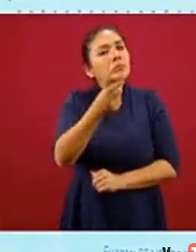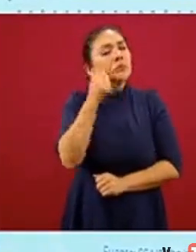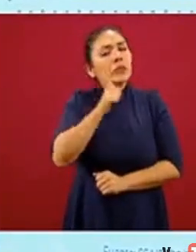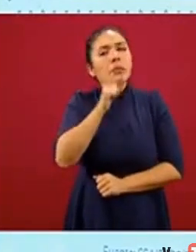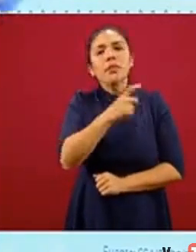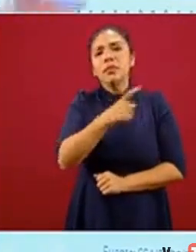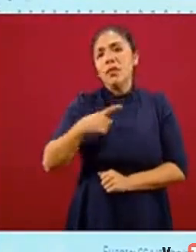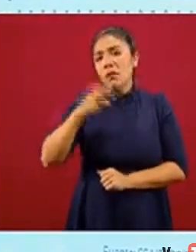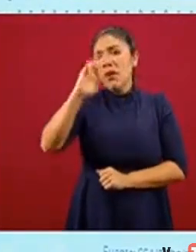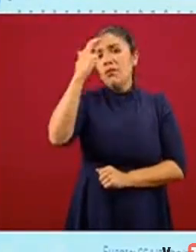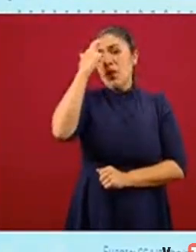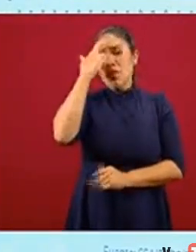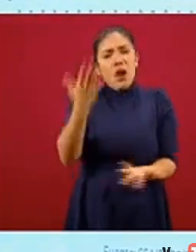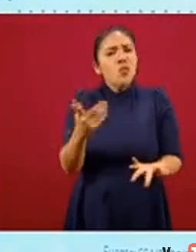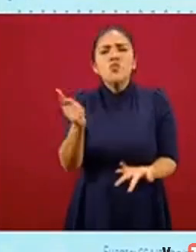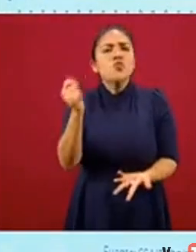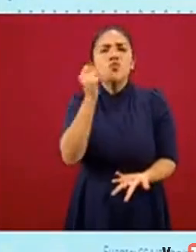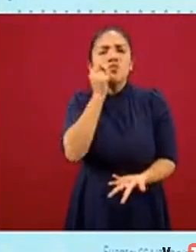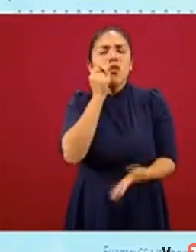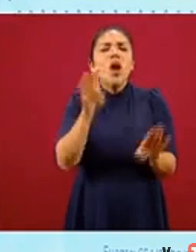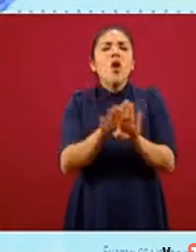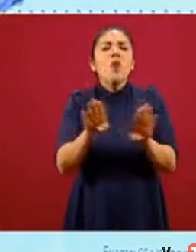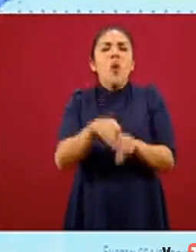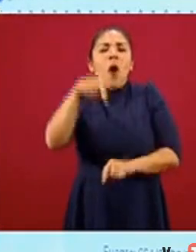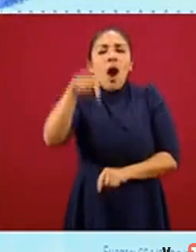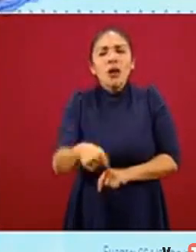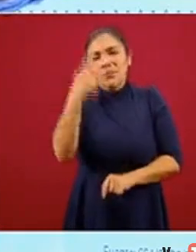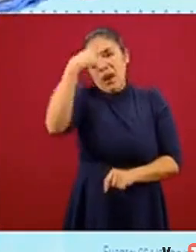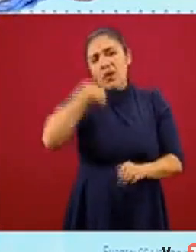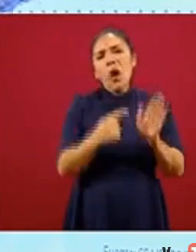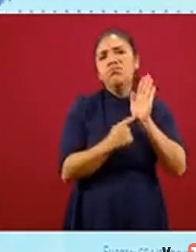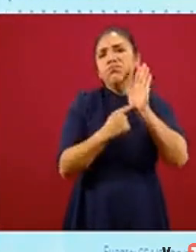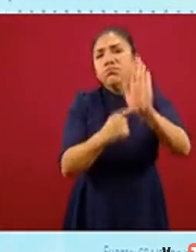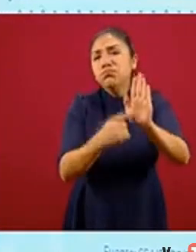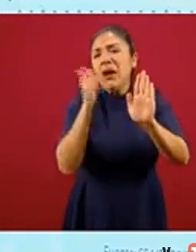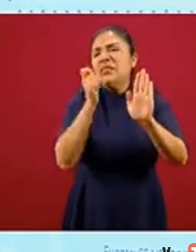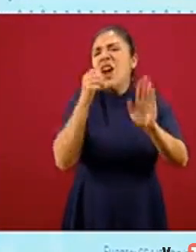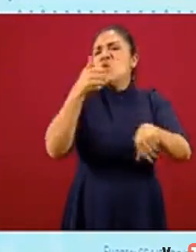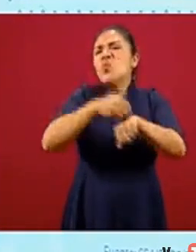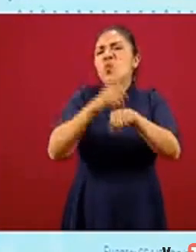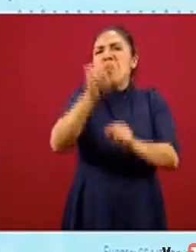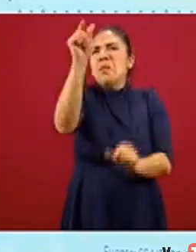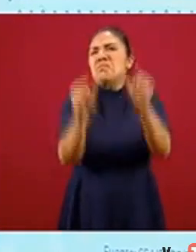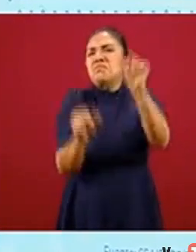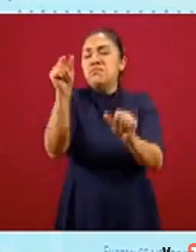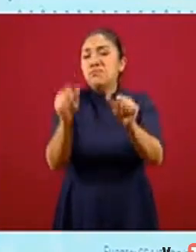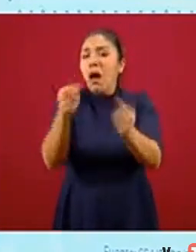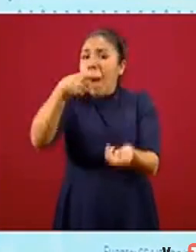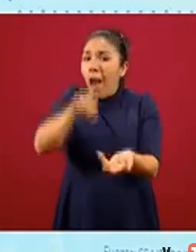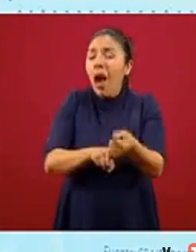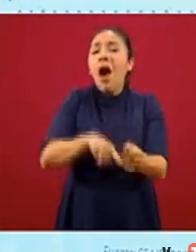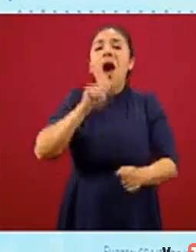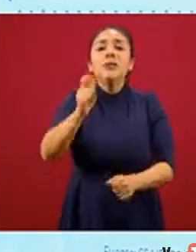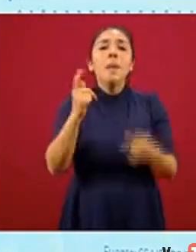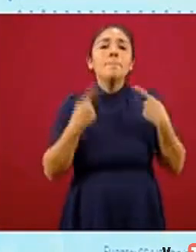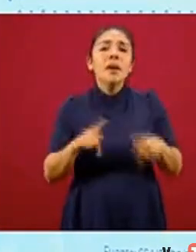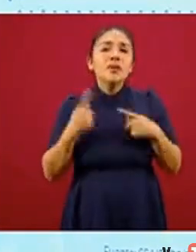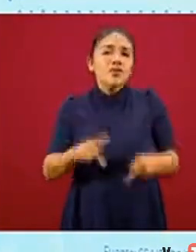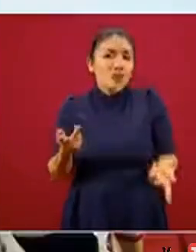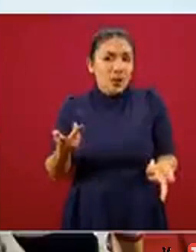mente, aunque estemos en un modo de presentación de datos, no olvidemos que son vidas